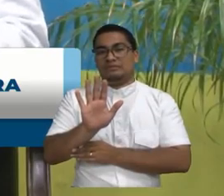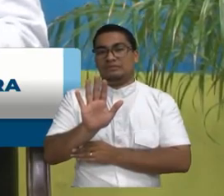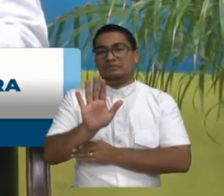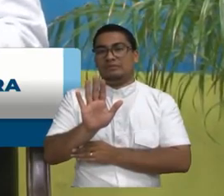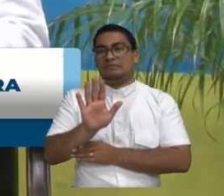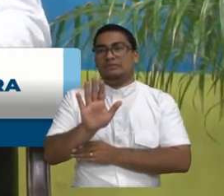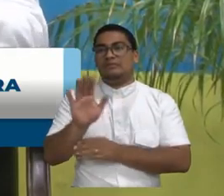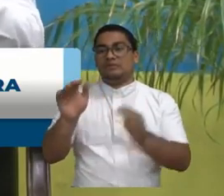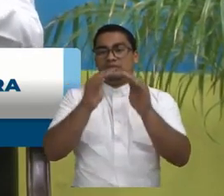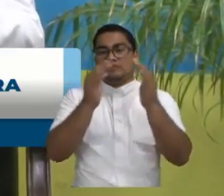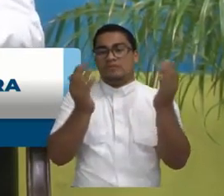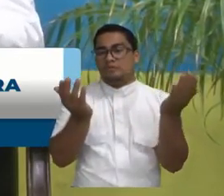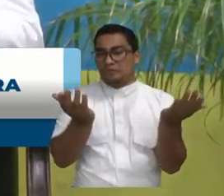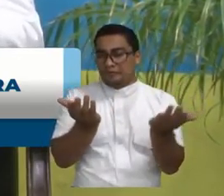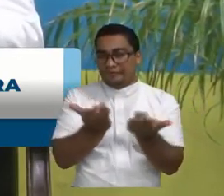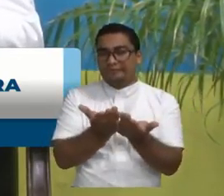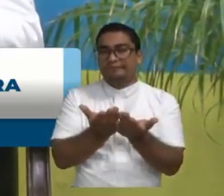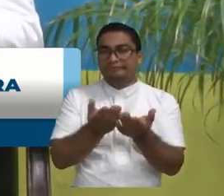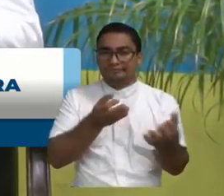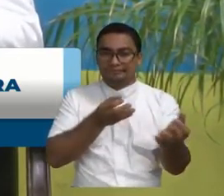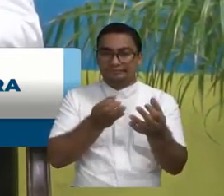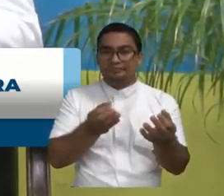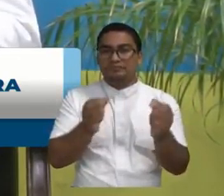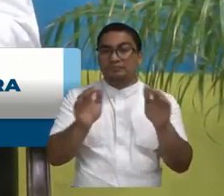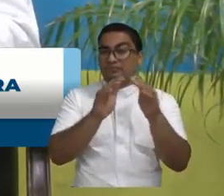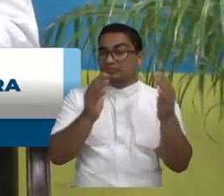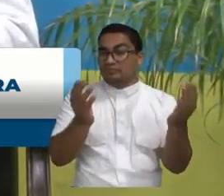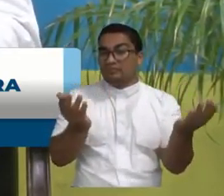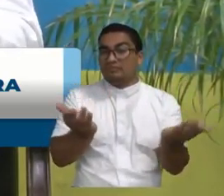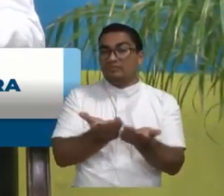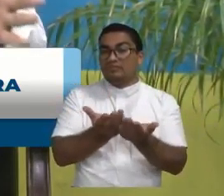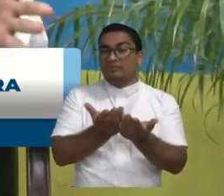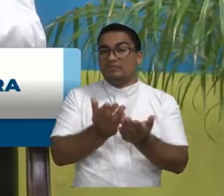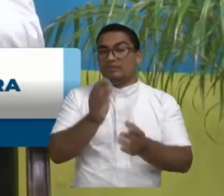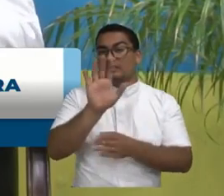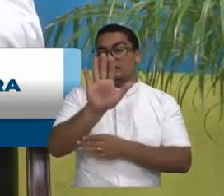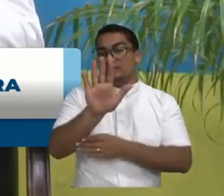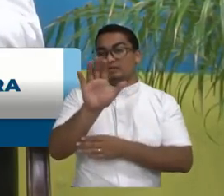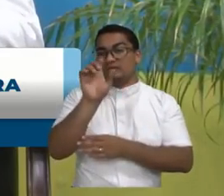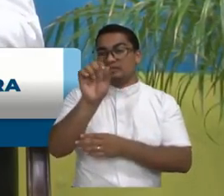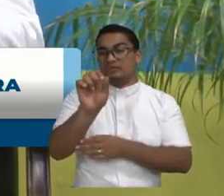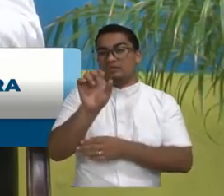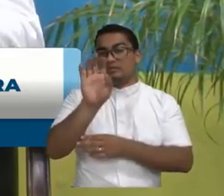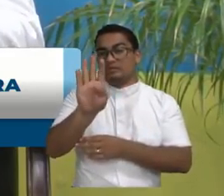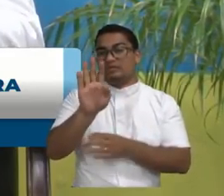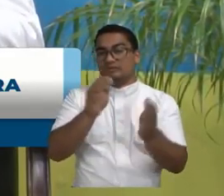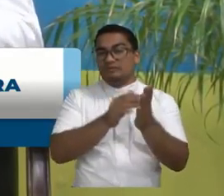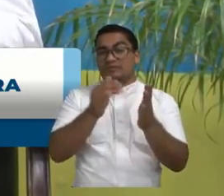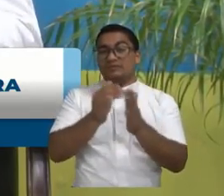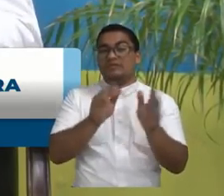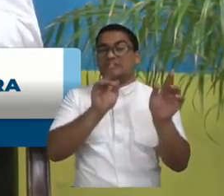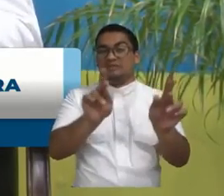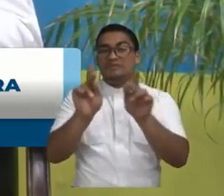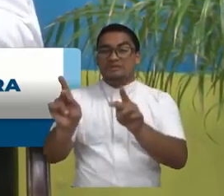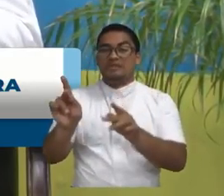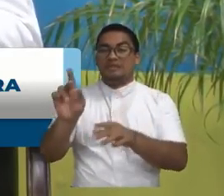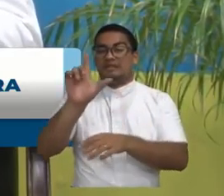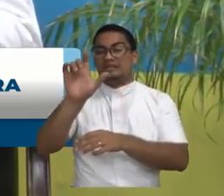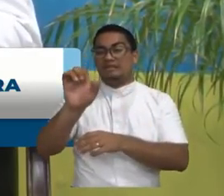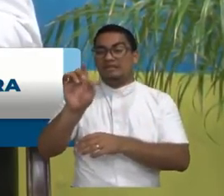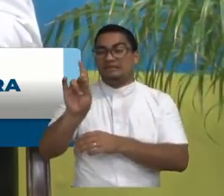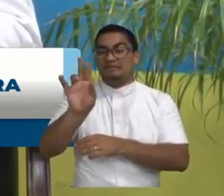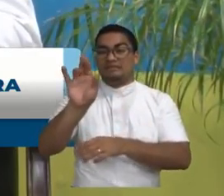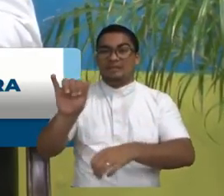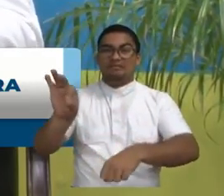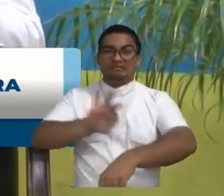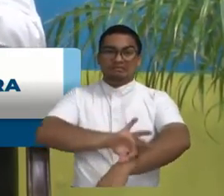de datos mundiales. En datos mundiales, exactamente. A nivel mundial existían alrededor de 5.4 millones de pacientes afectados con lepra, diagnosticados